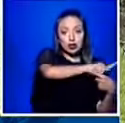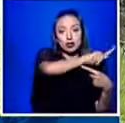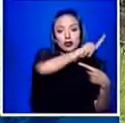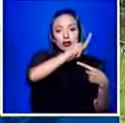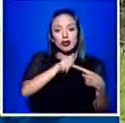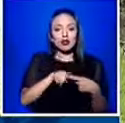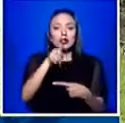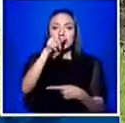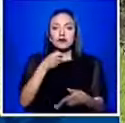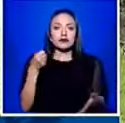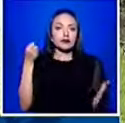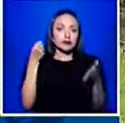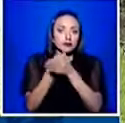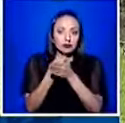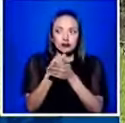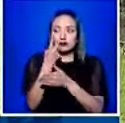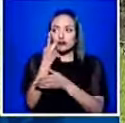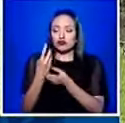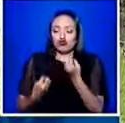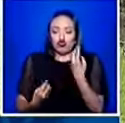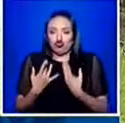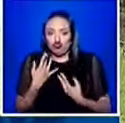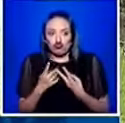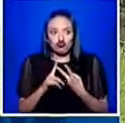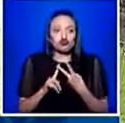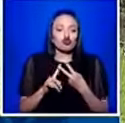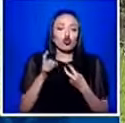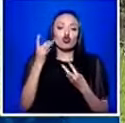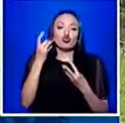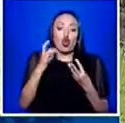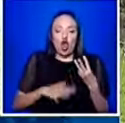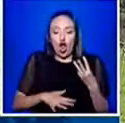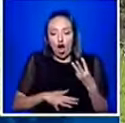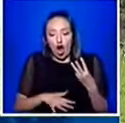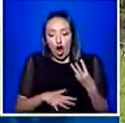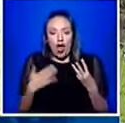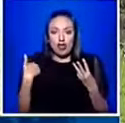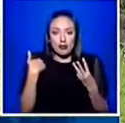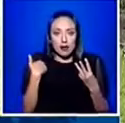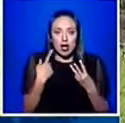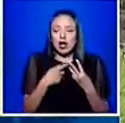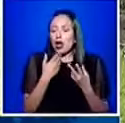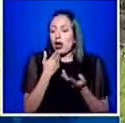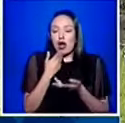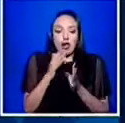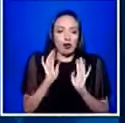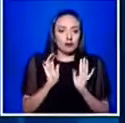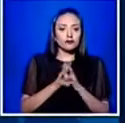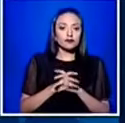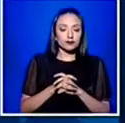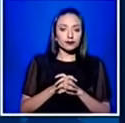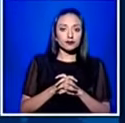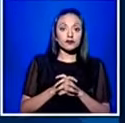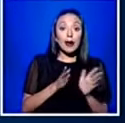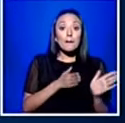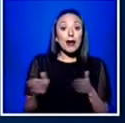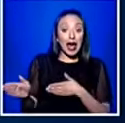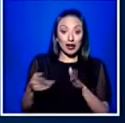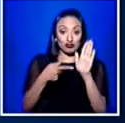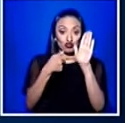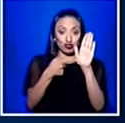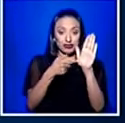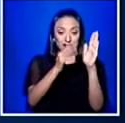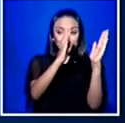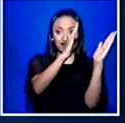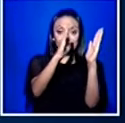un atropellamiento, una quemadura, un dolor abdominal agudo y cualquier otro tipo de enfermedad. Los planes incluyen